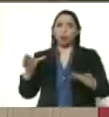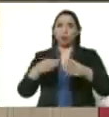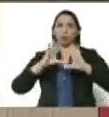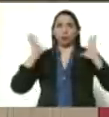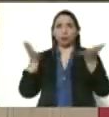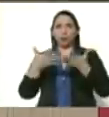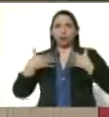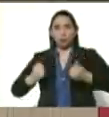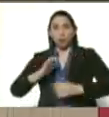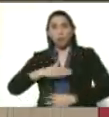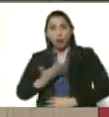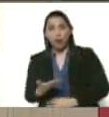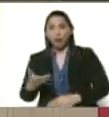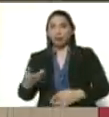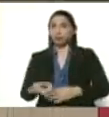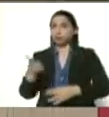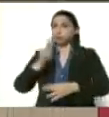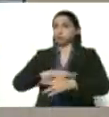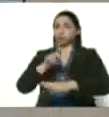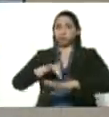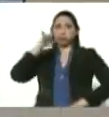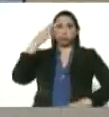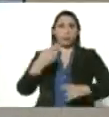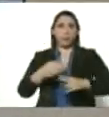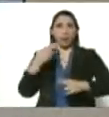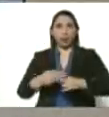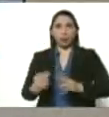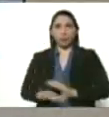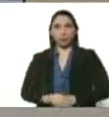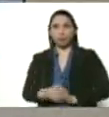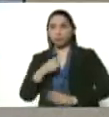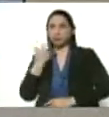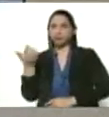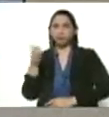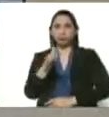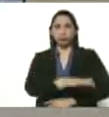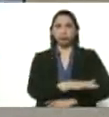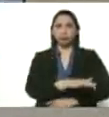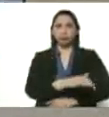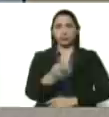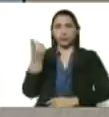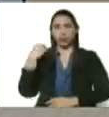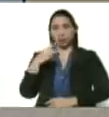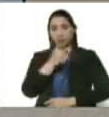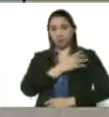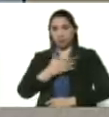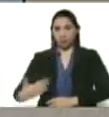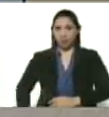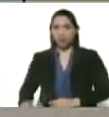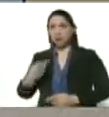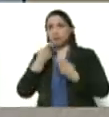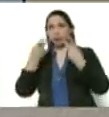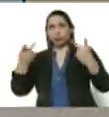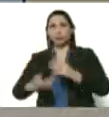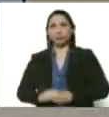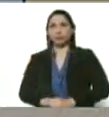Salud, puede traer consecuencias mortales. Ayer allí está la